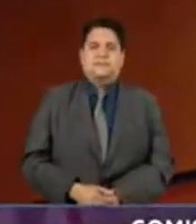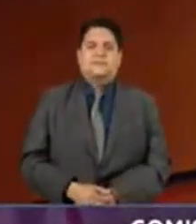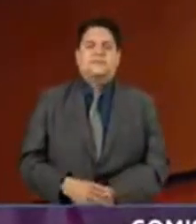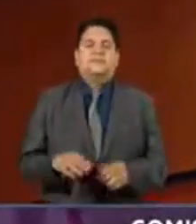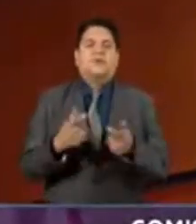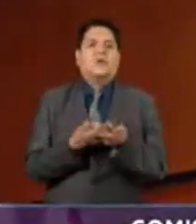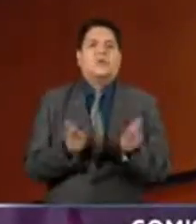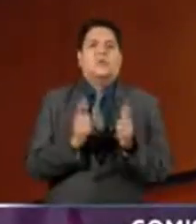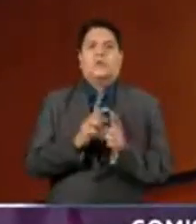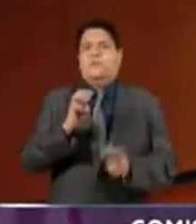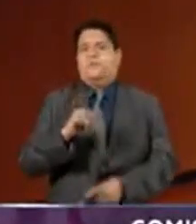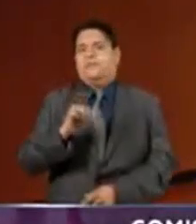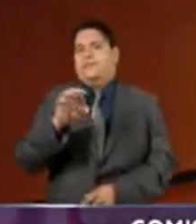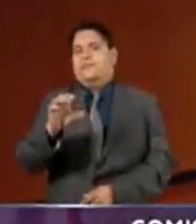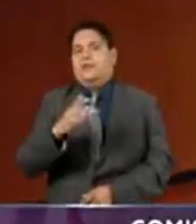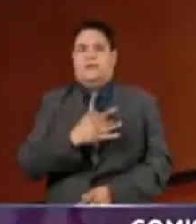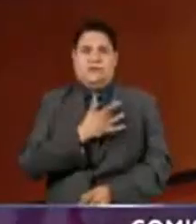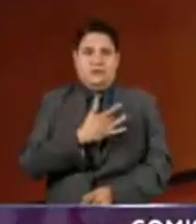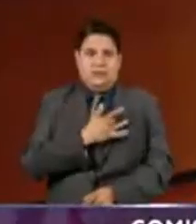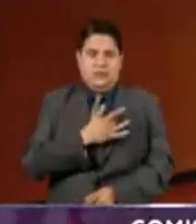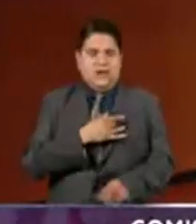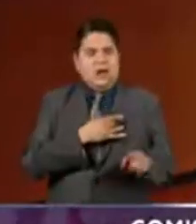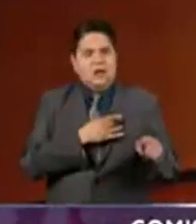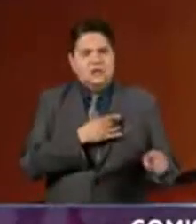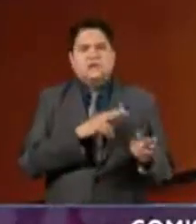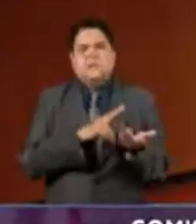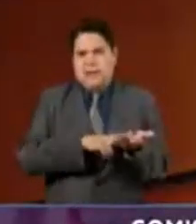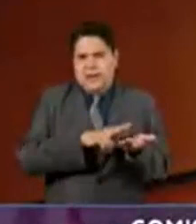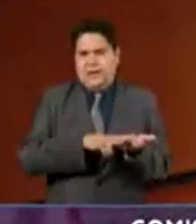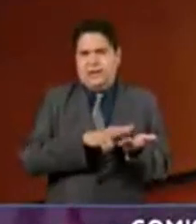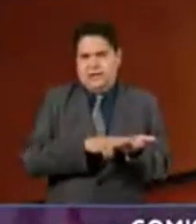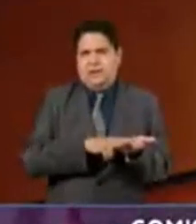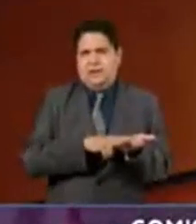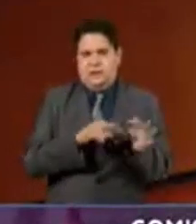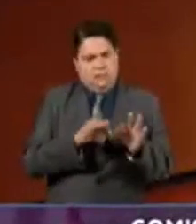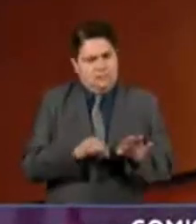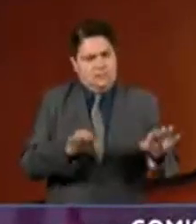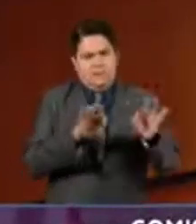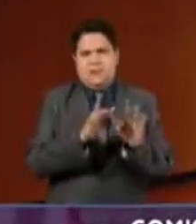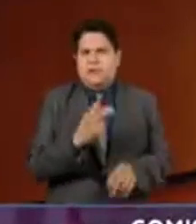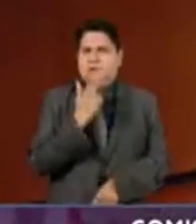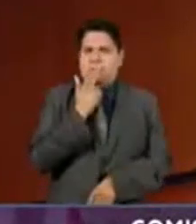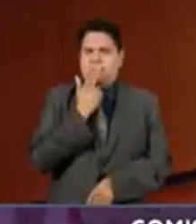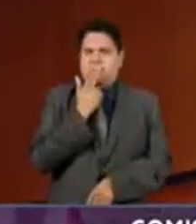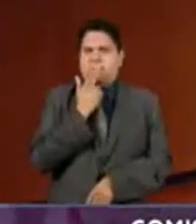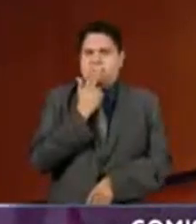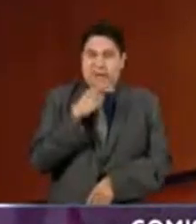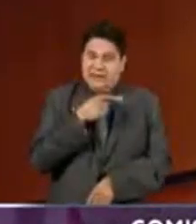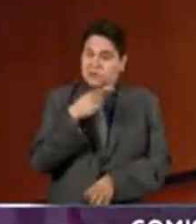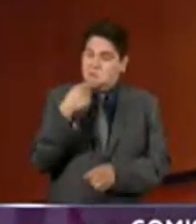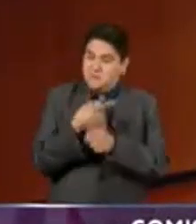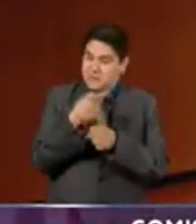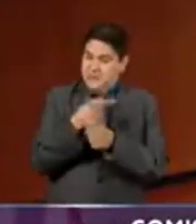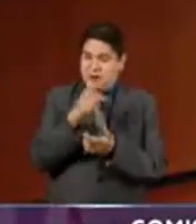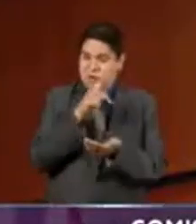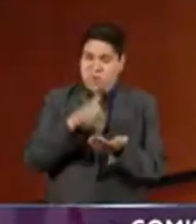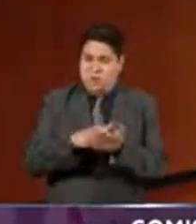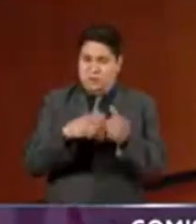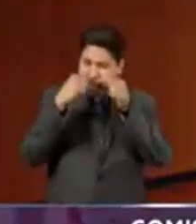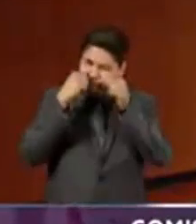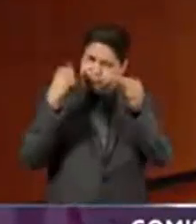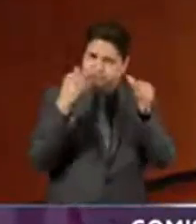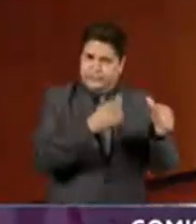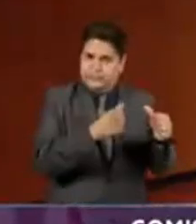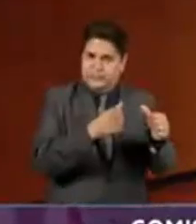Parlamentario de Movimiento Ciudadano, la revalorización de nuestro personal médico debe ser una prioridad, sobre todo para el